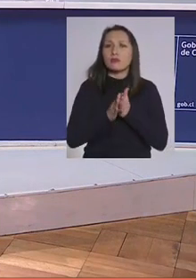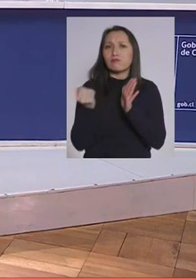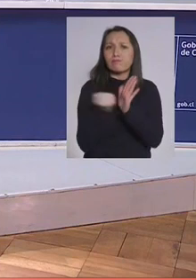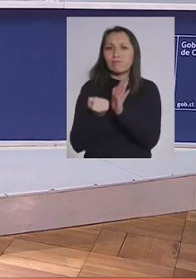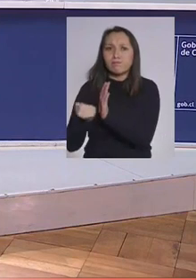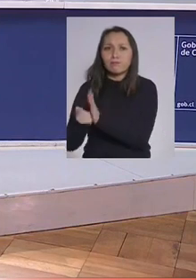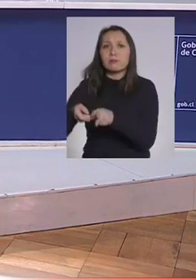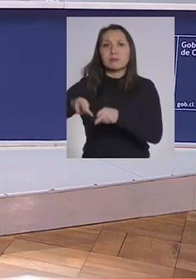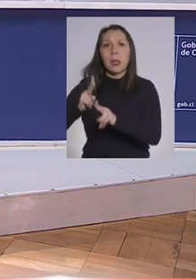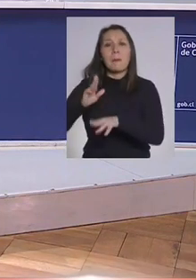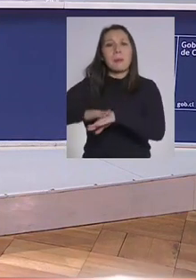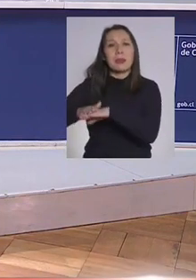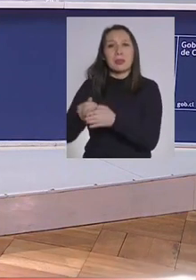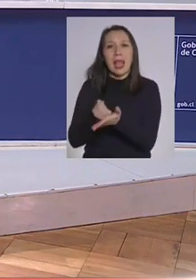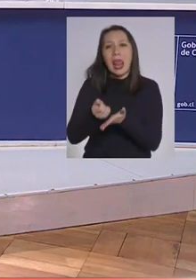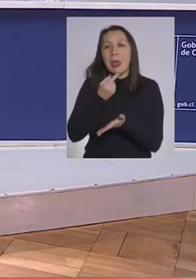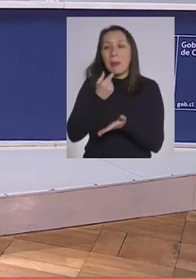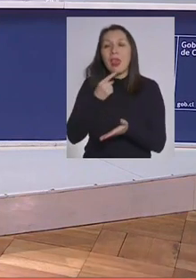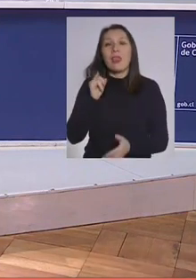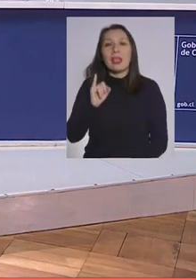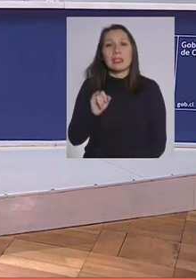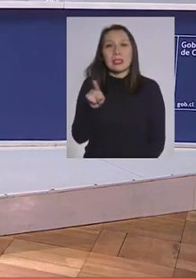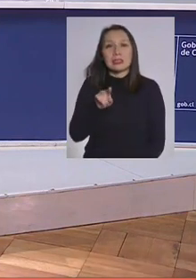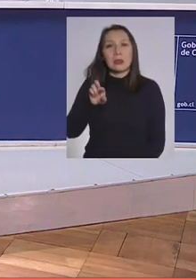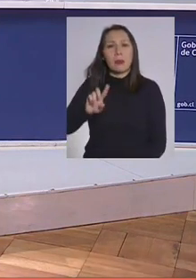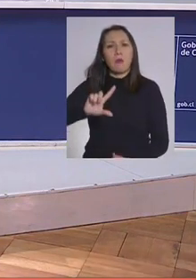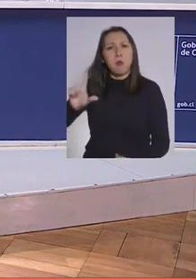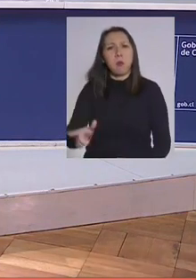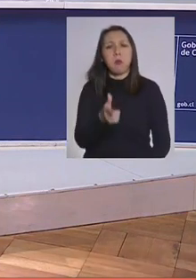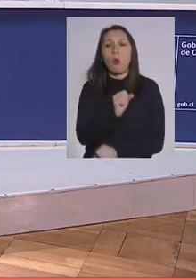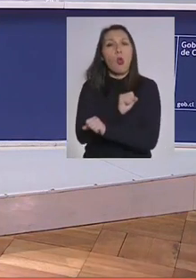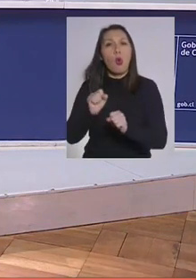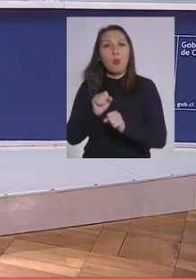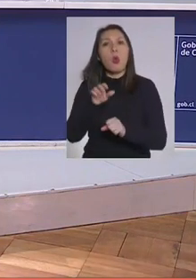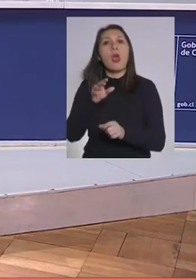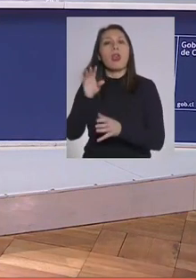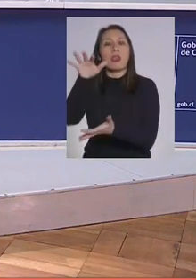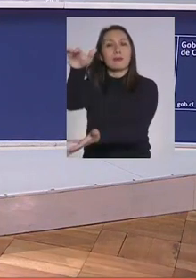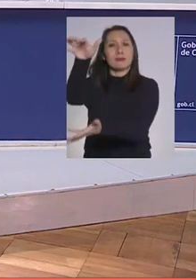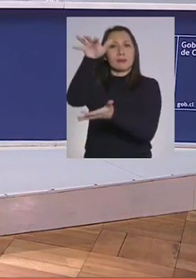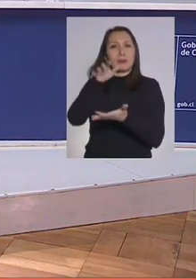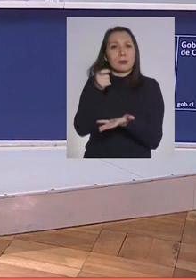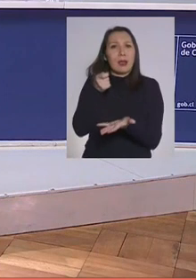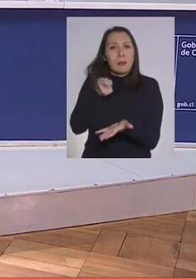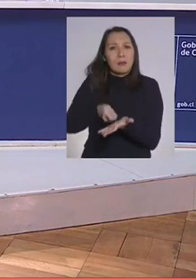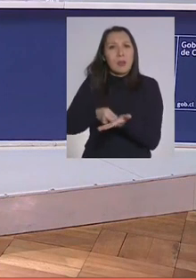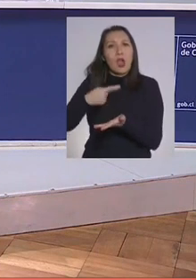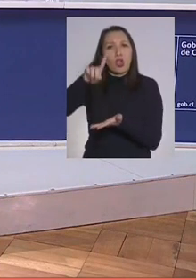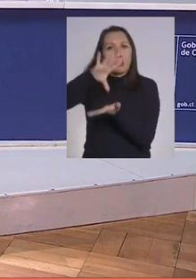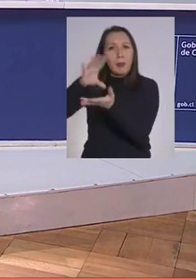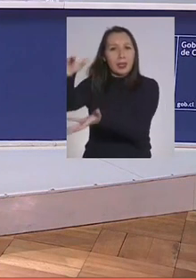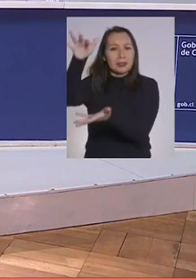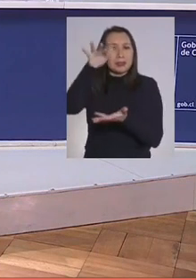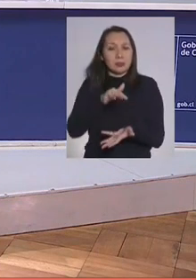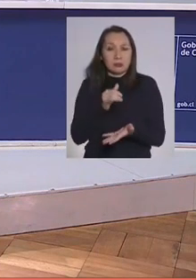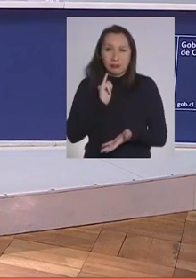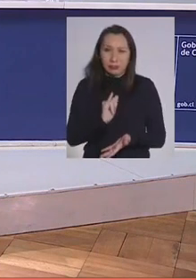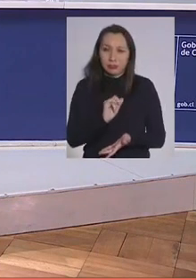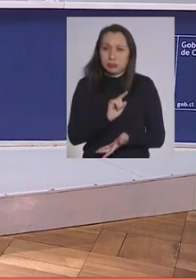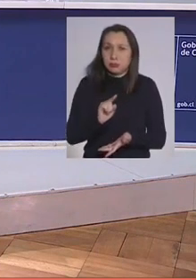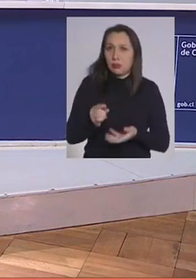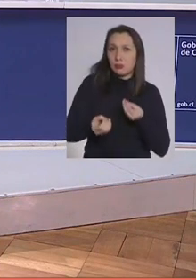en el y s&p indicando que se ha demorado y eso no permitió su importación y quisiera saber cuál es la situación y si efectivamente